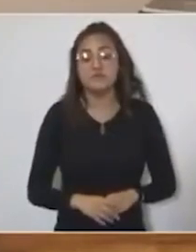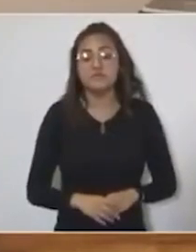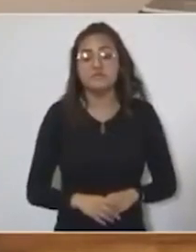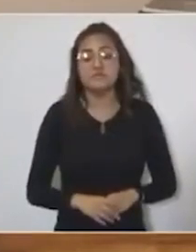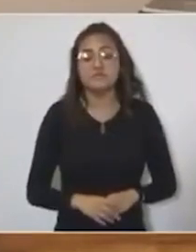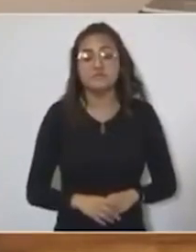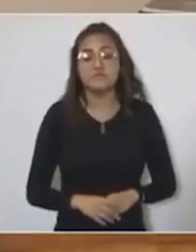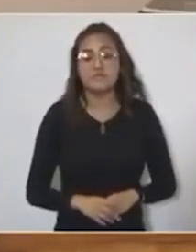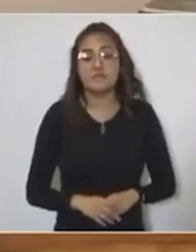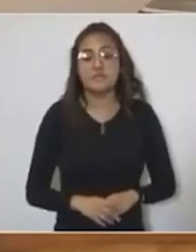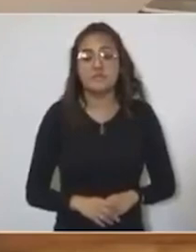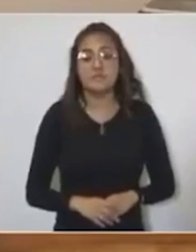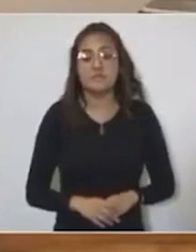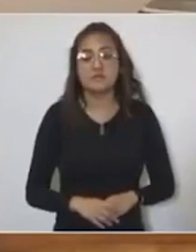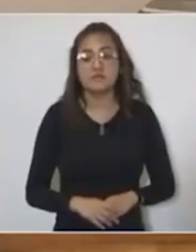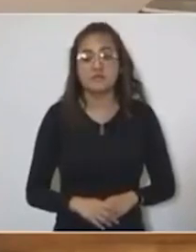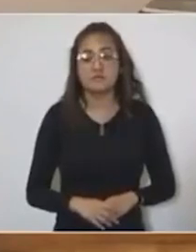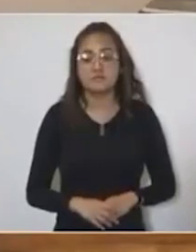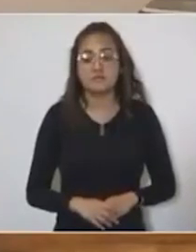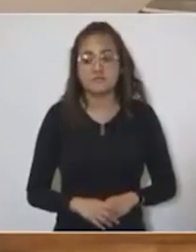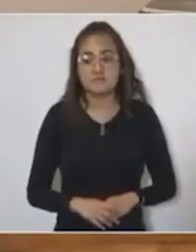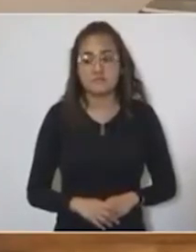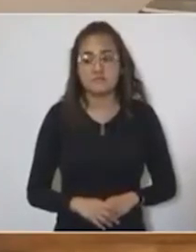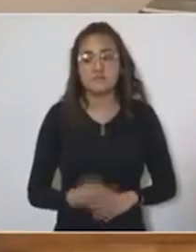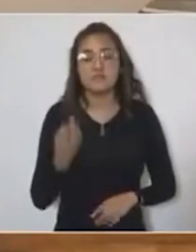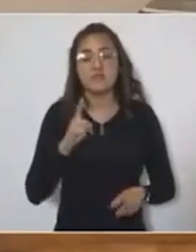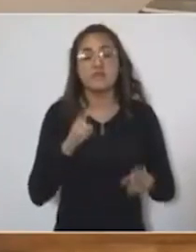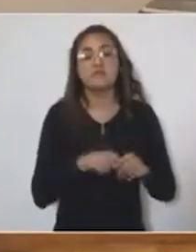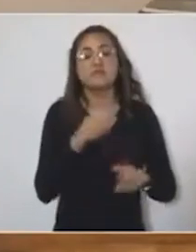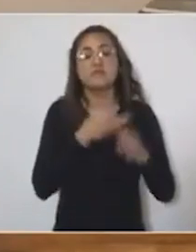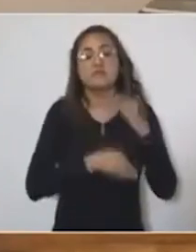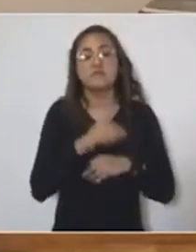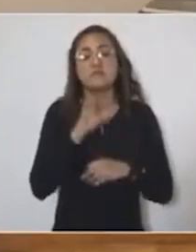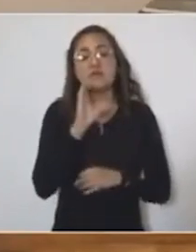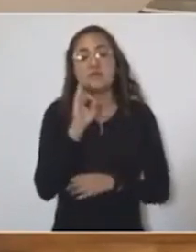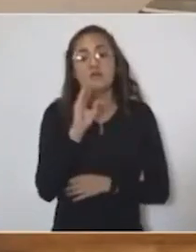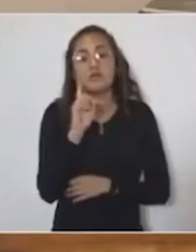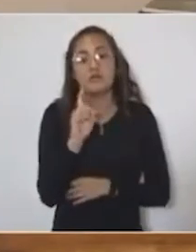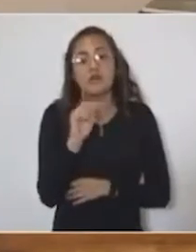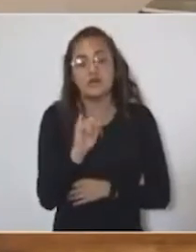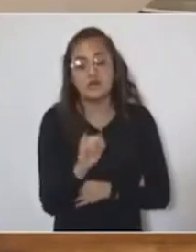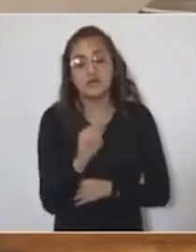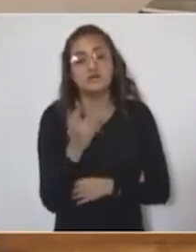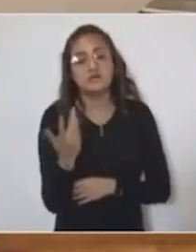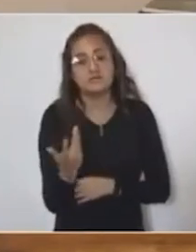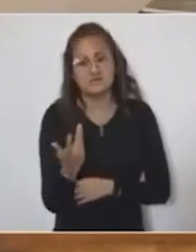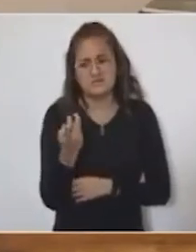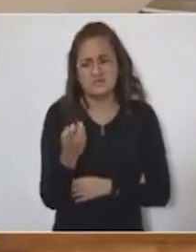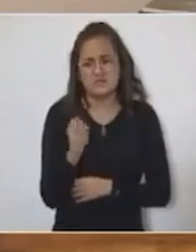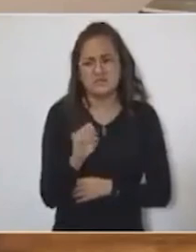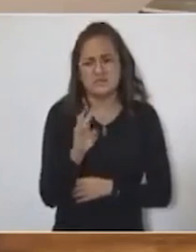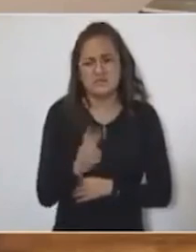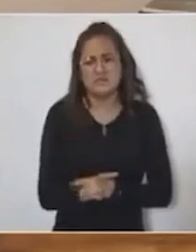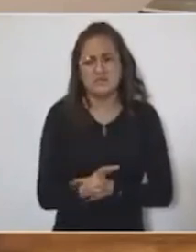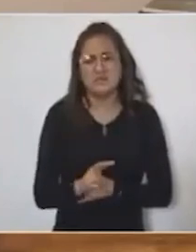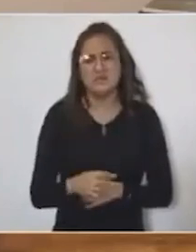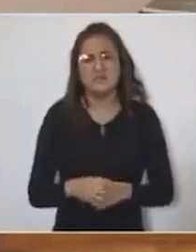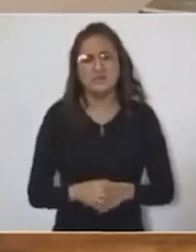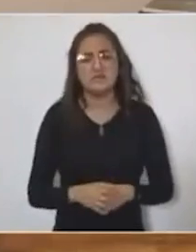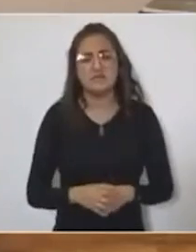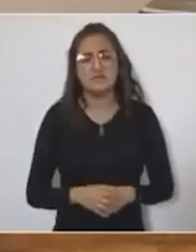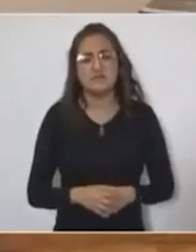No va a ser fácil. Pero hay el registro de todos los CFDIs. ¿A qué se llaman, verdad?